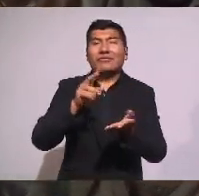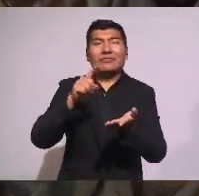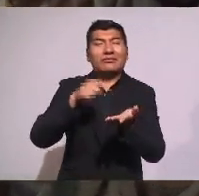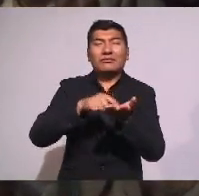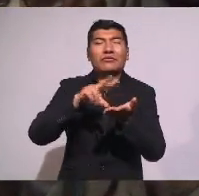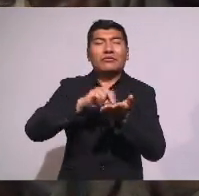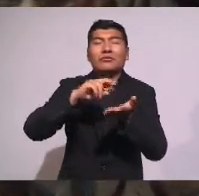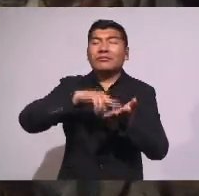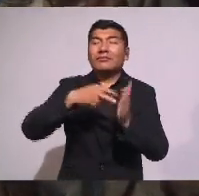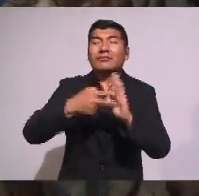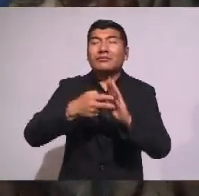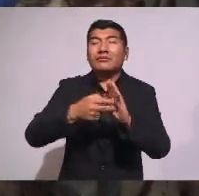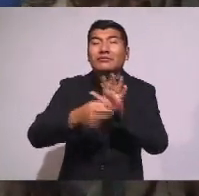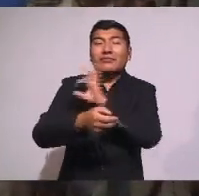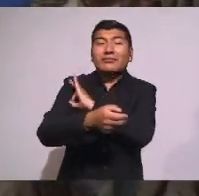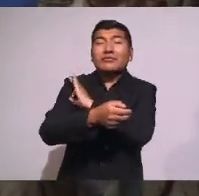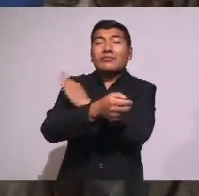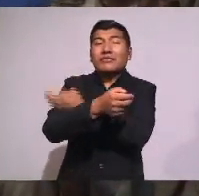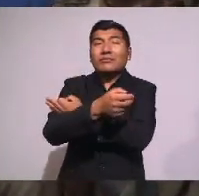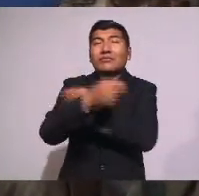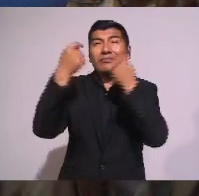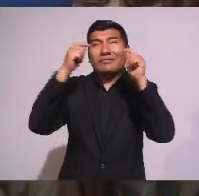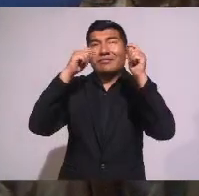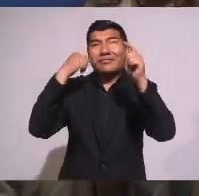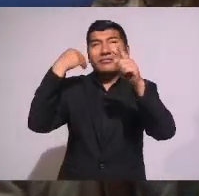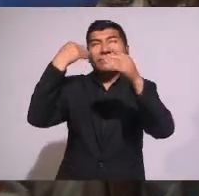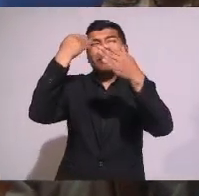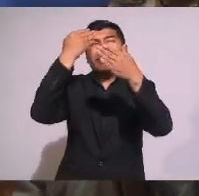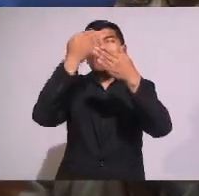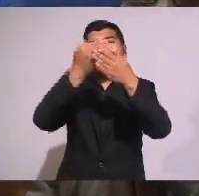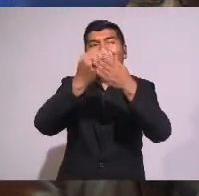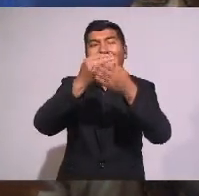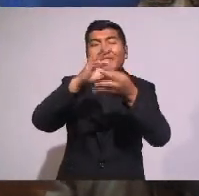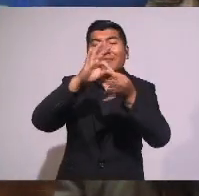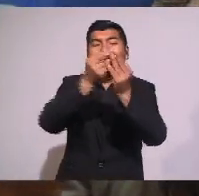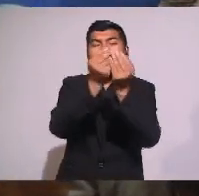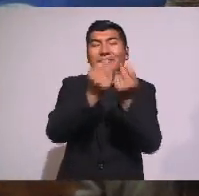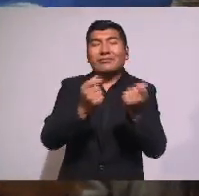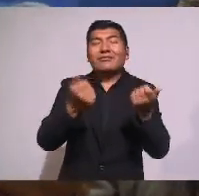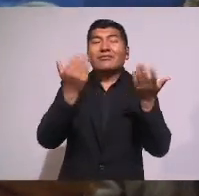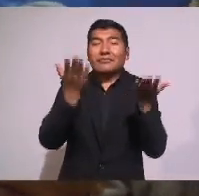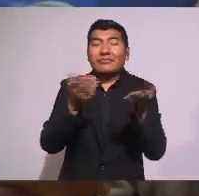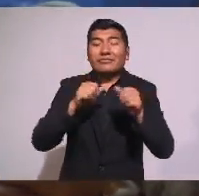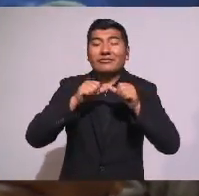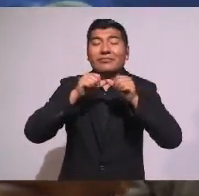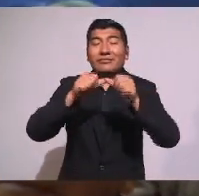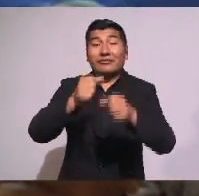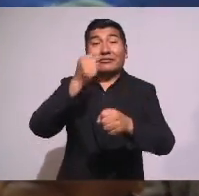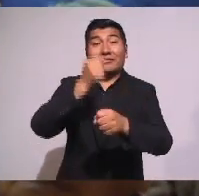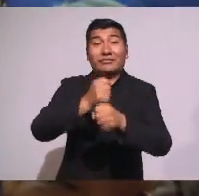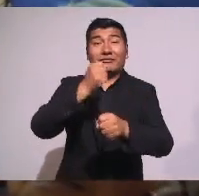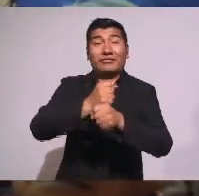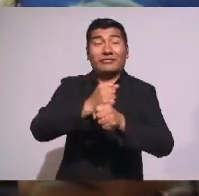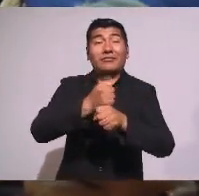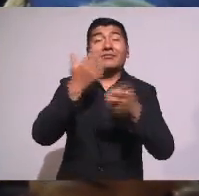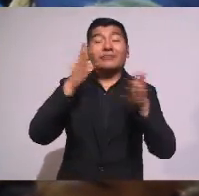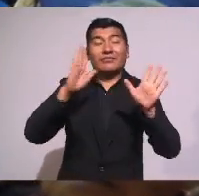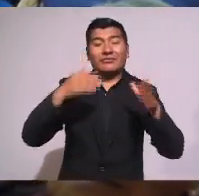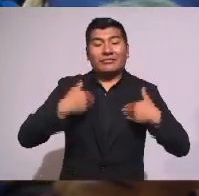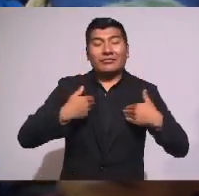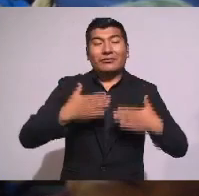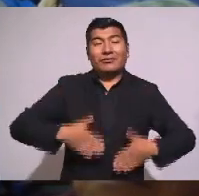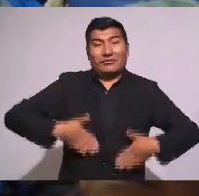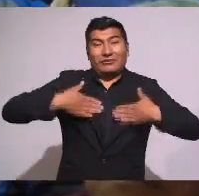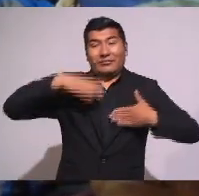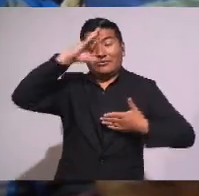ideal, el esfuerzo por llegar al ideal. Debemos seguir trabajando por lograr una vida